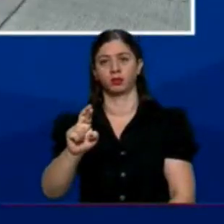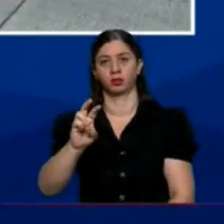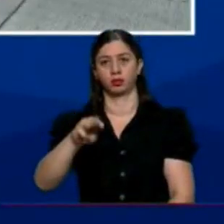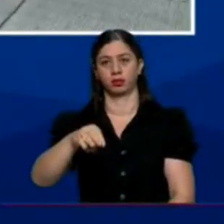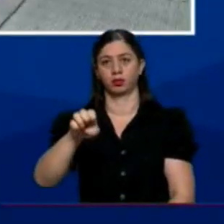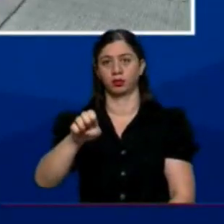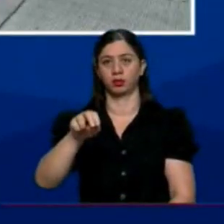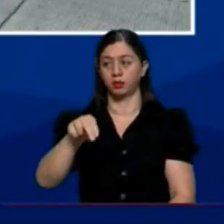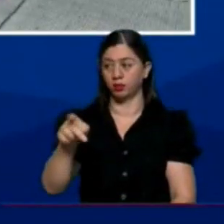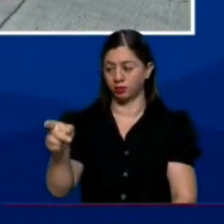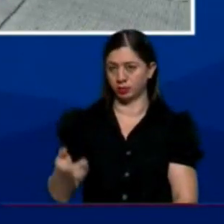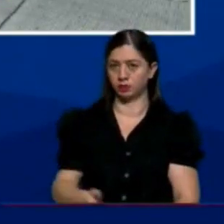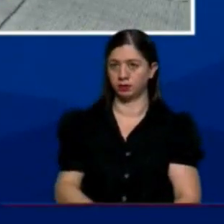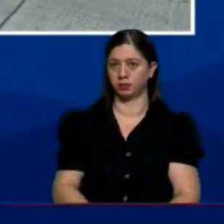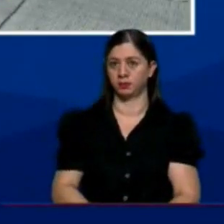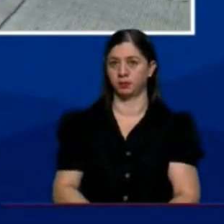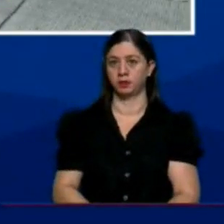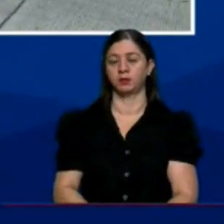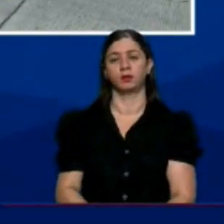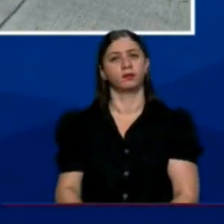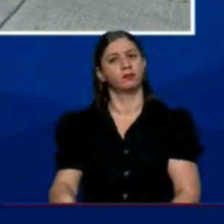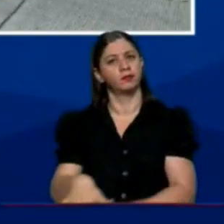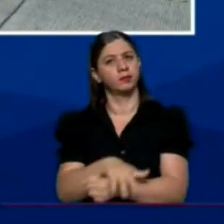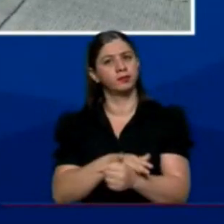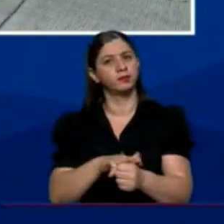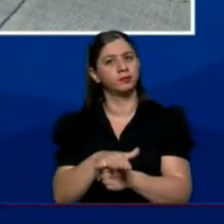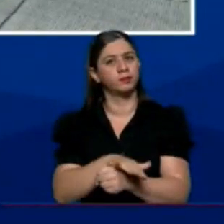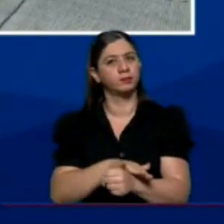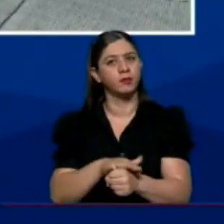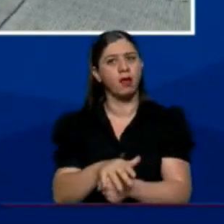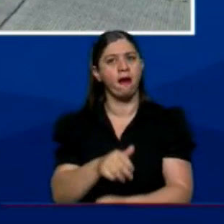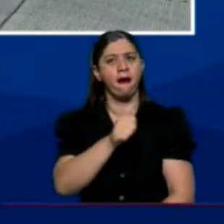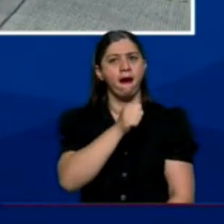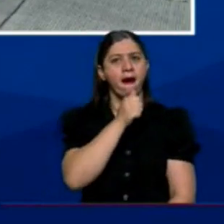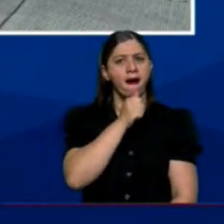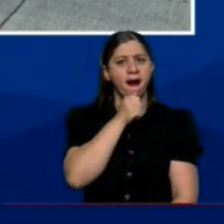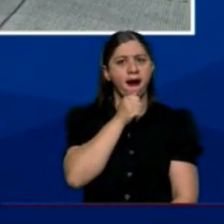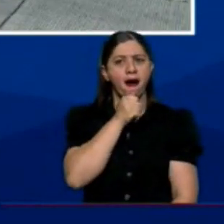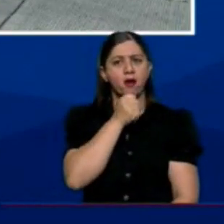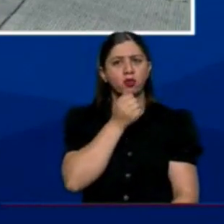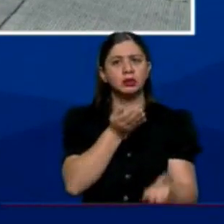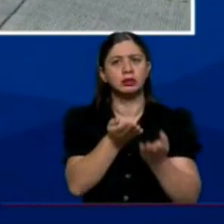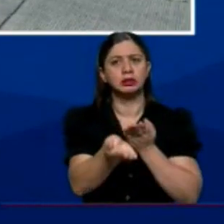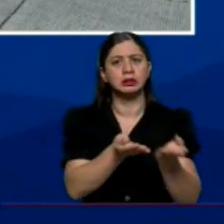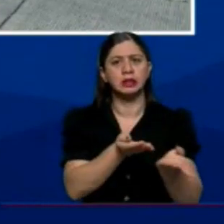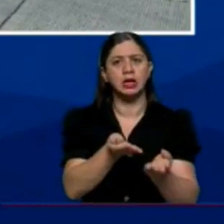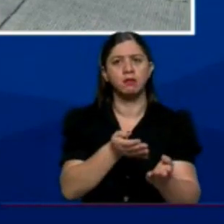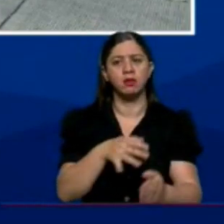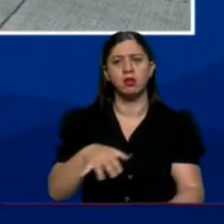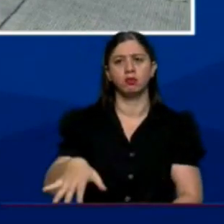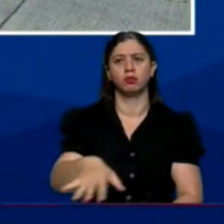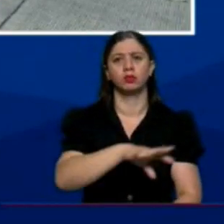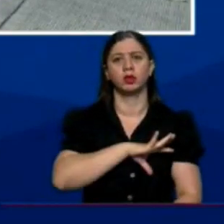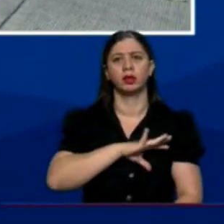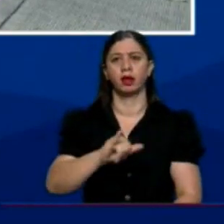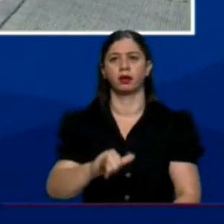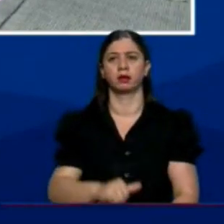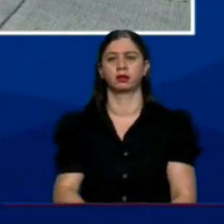Sarmiento Mora, haciendo referencia a lo que está sucediendo con el servicio de agua en algunos asentamientos de Santiago de Cali.